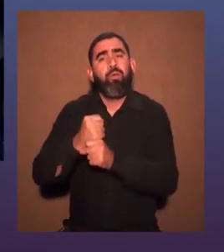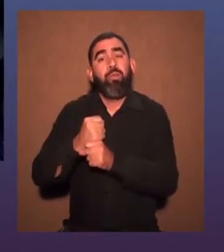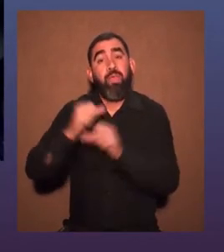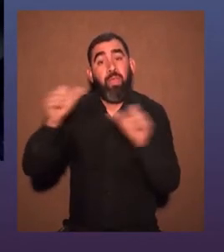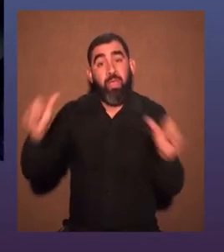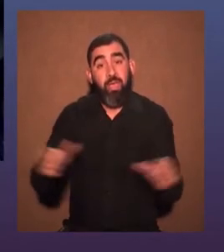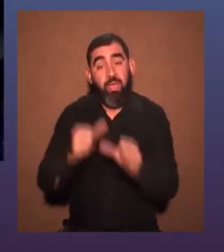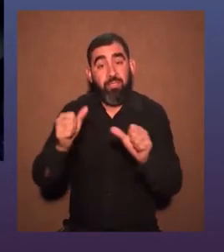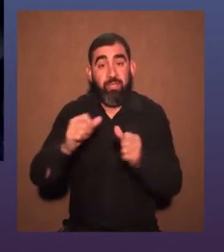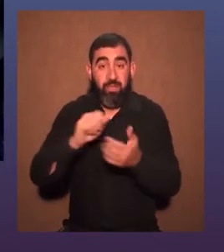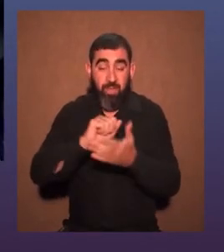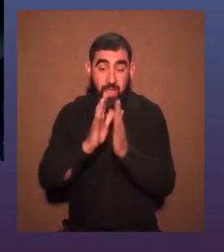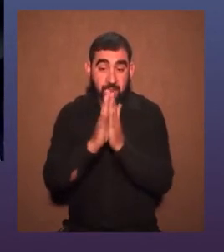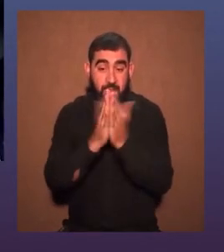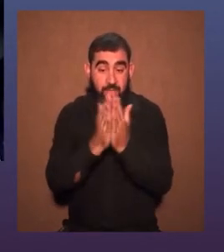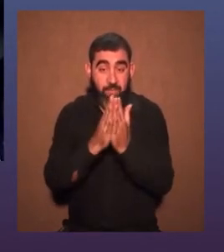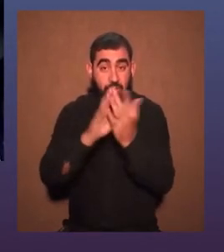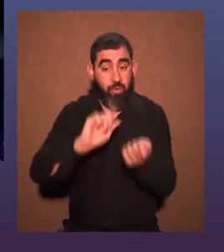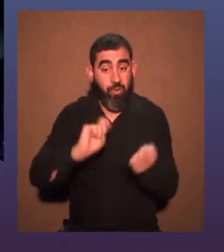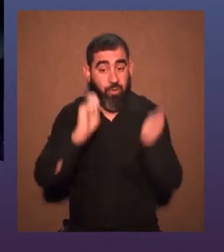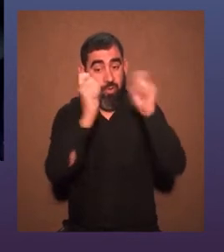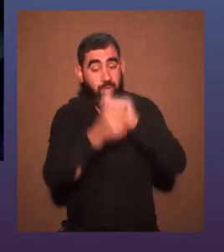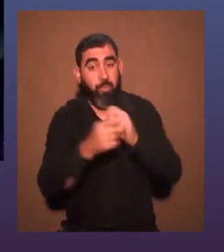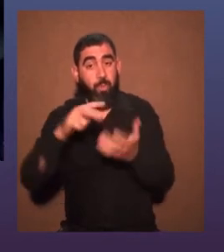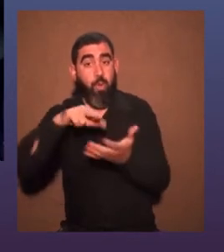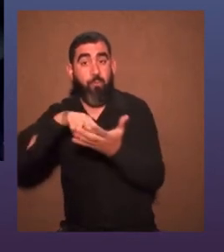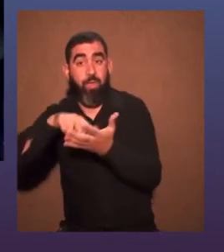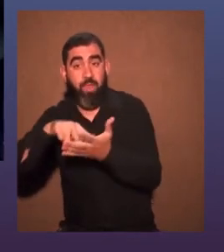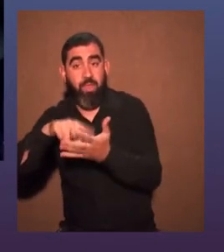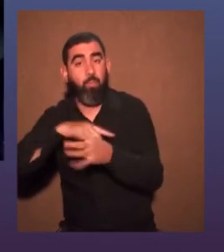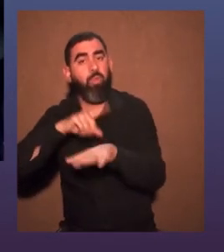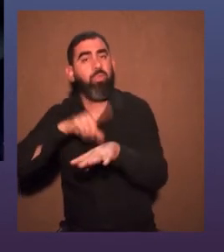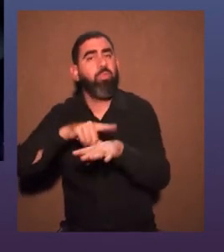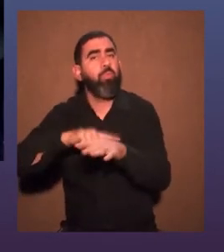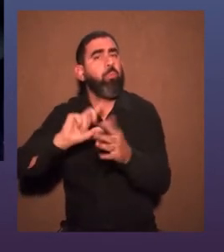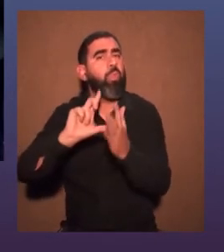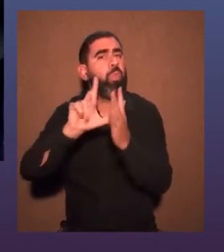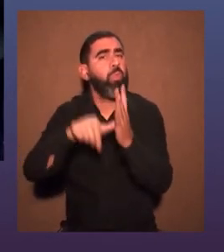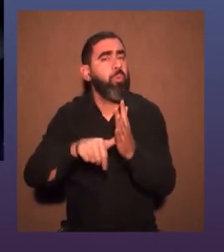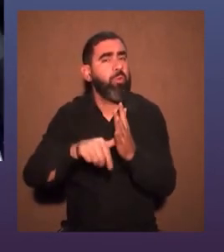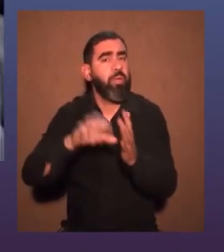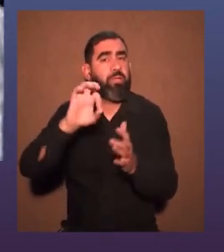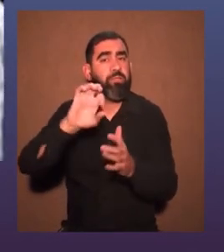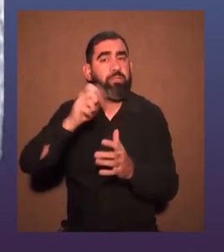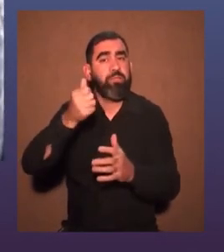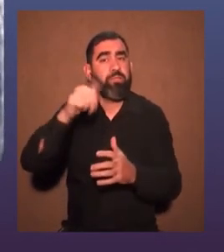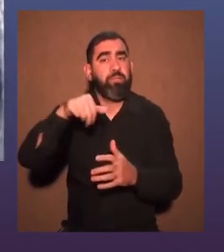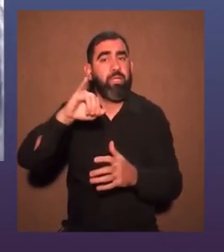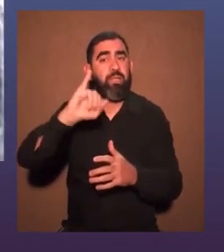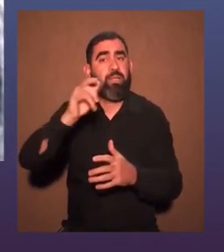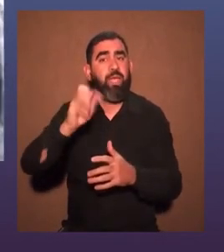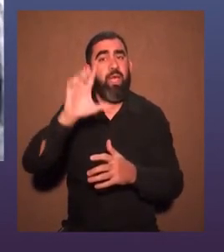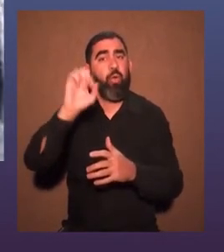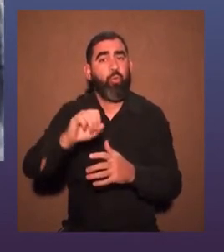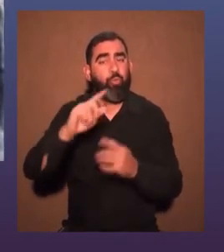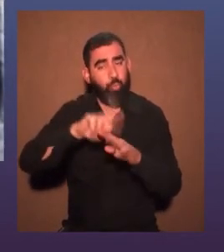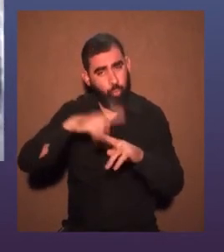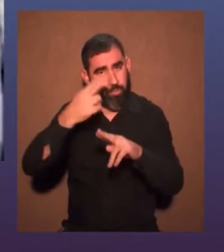trasladar una obra literaria al ballet? ¿Y cuánto tiempo lleva esto? Santiago, sigo contigo. Bueno,